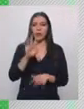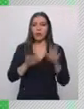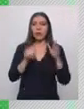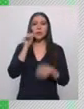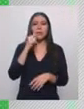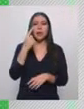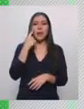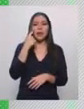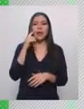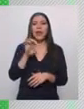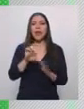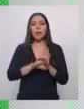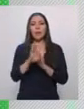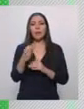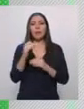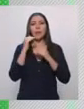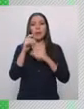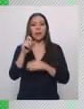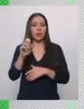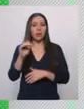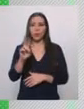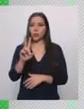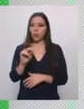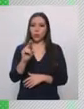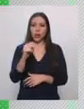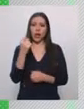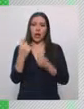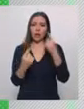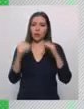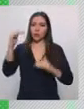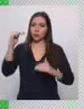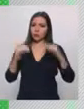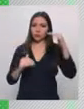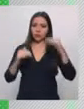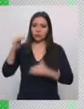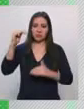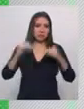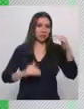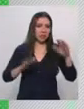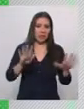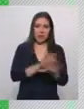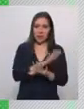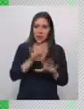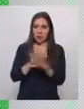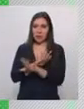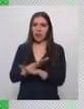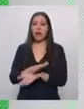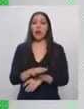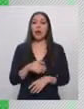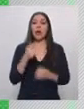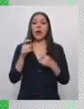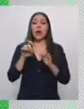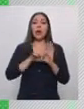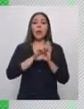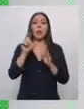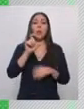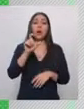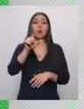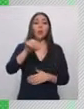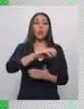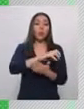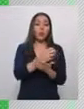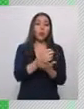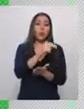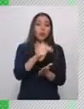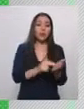¿no? Entonces, aquí los cortes pueden ser diferentes, pueden ser desde la fecha en que tú firmaste el contrato, que puede ser